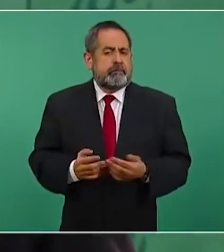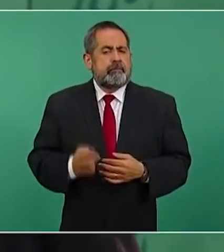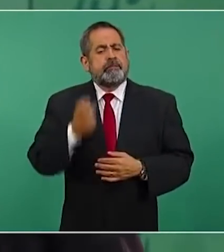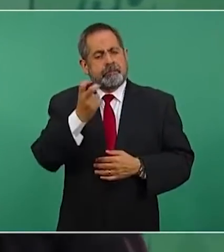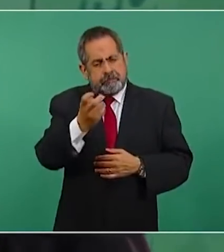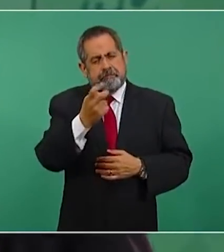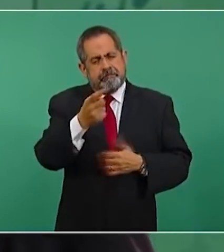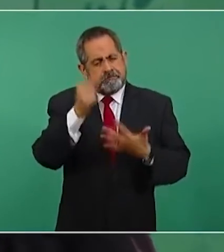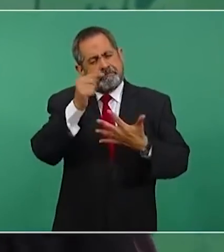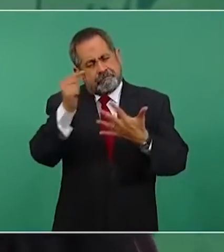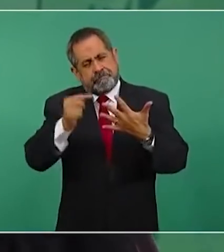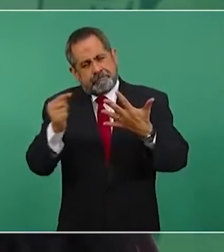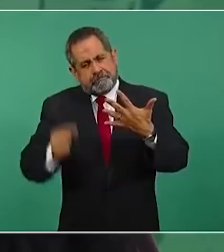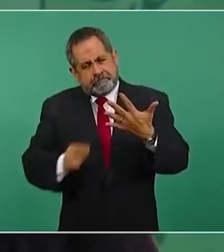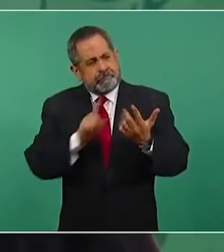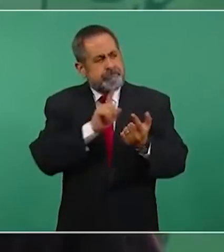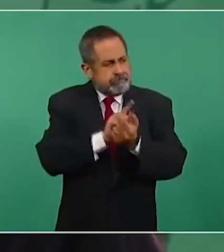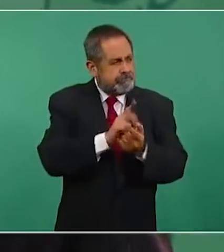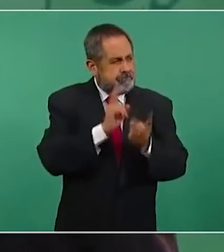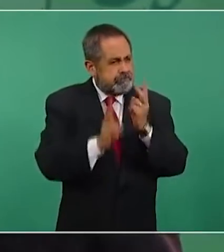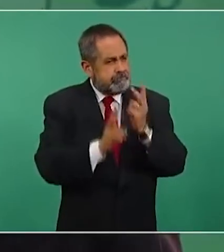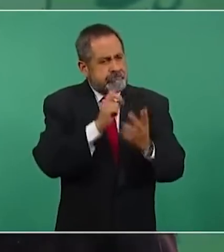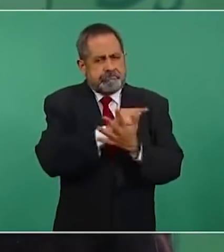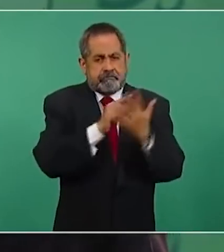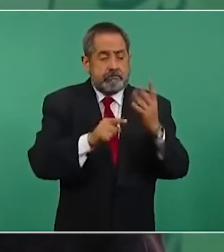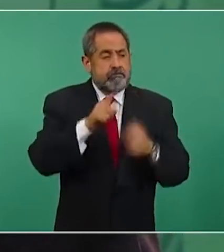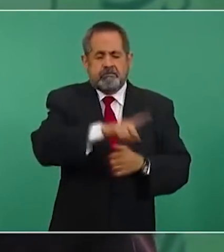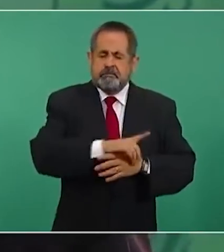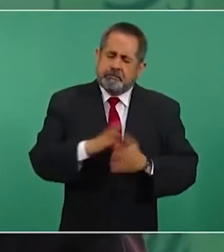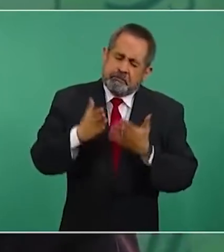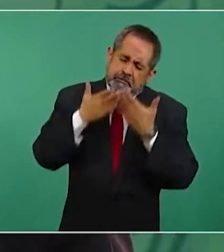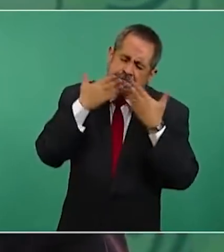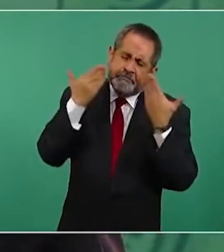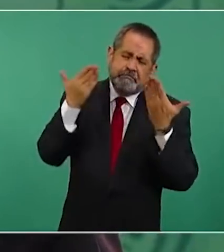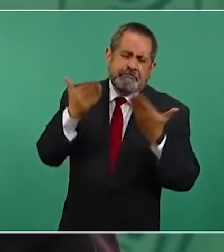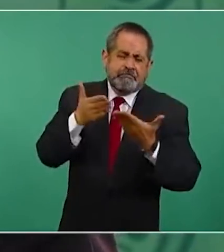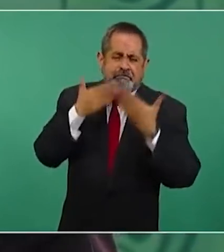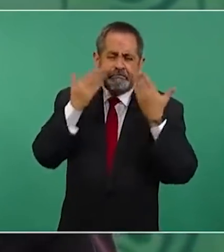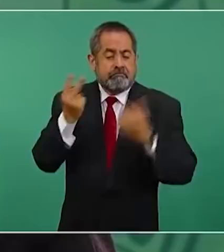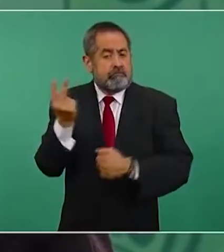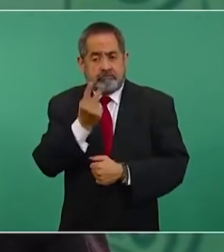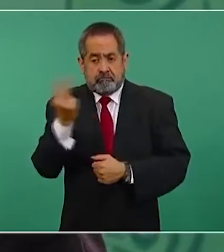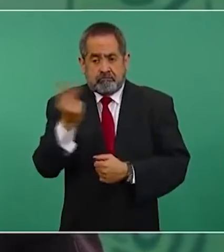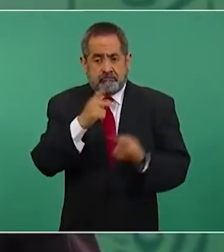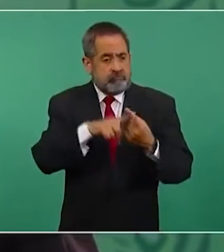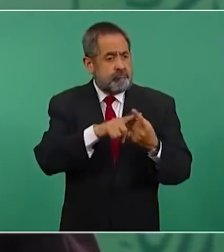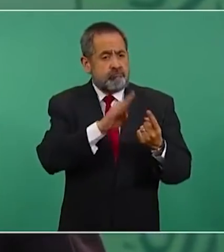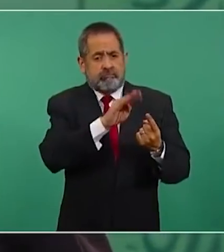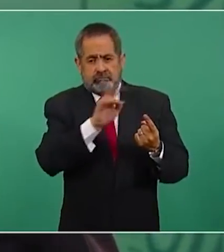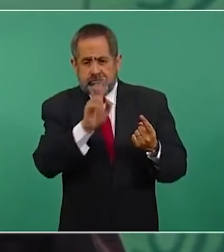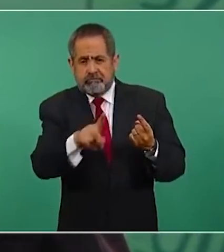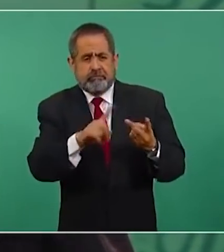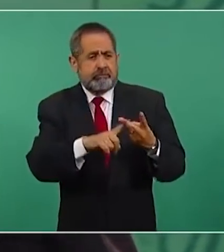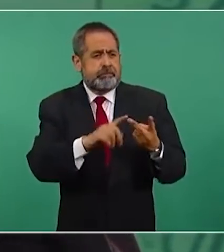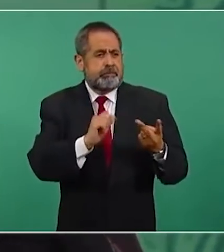tratamos muy amables los dos muy respetuosos